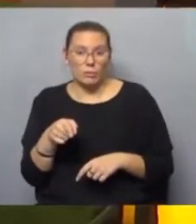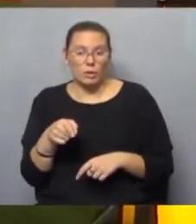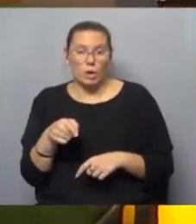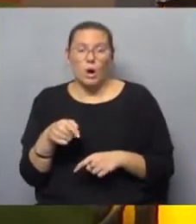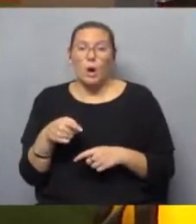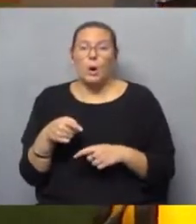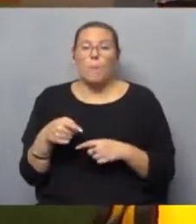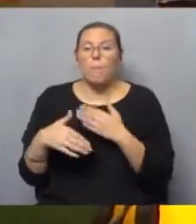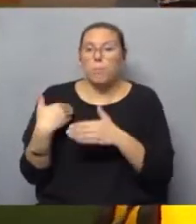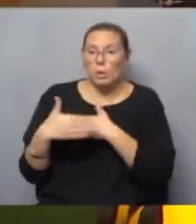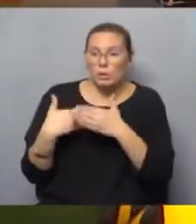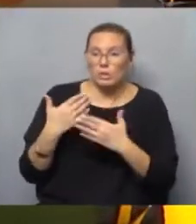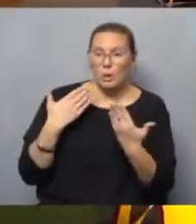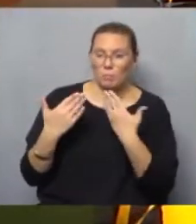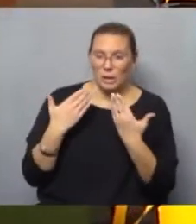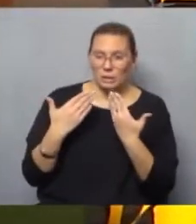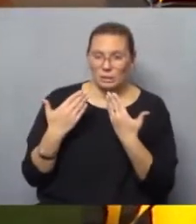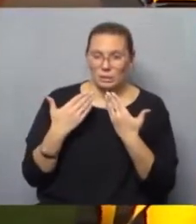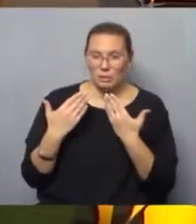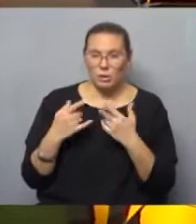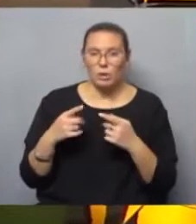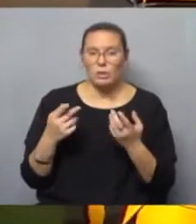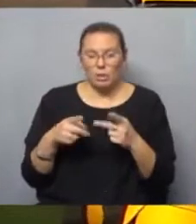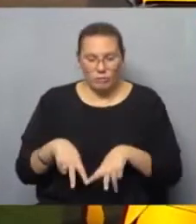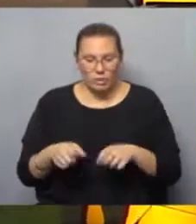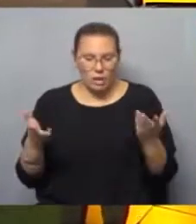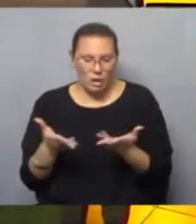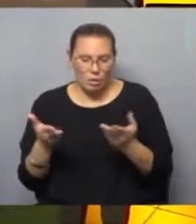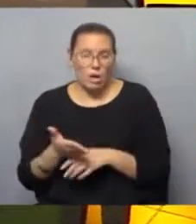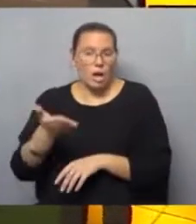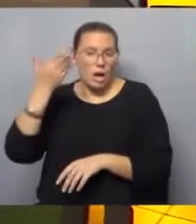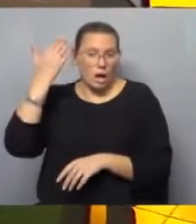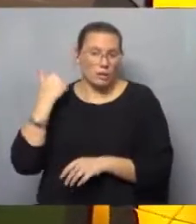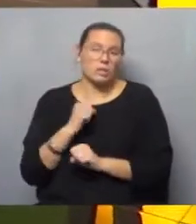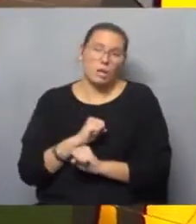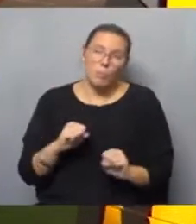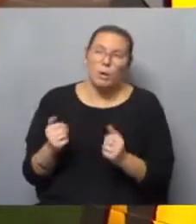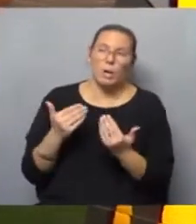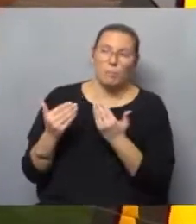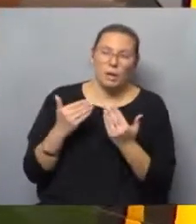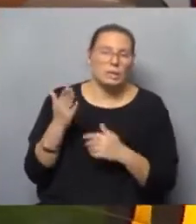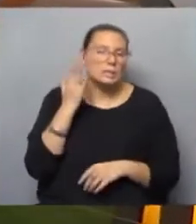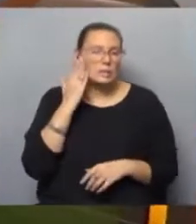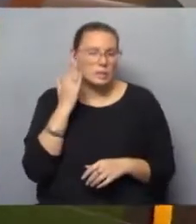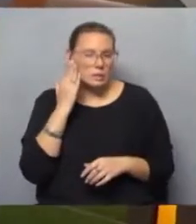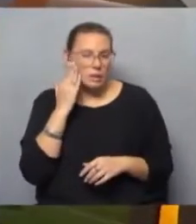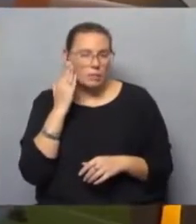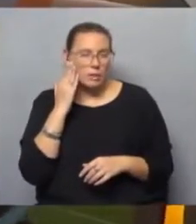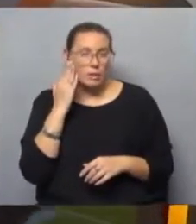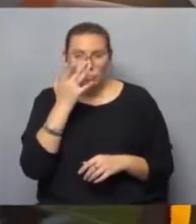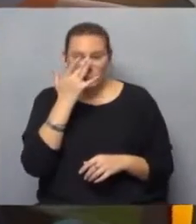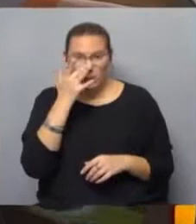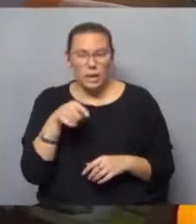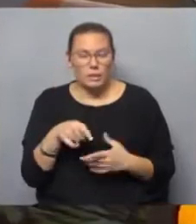son similares a los que ocurren ahora, y se han estudiado los de ahora y se han estudiado los del pasado, se pueden hacer esas correlaciones e identificar de que